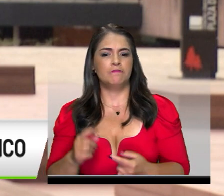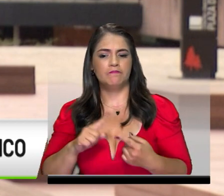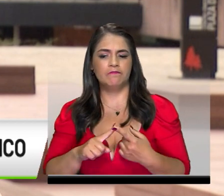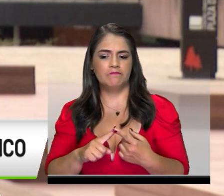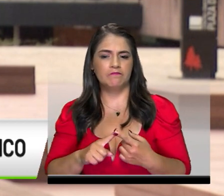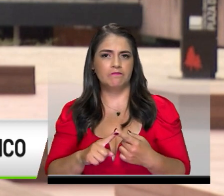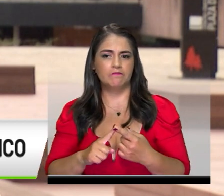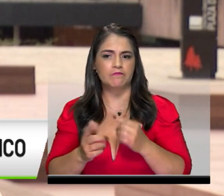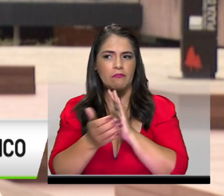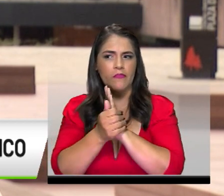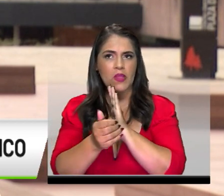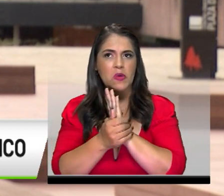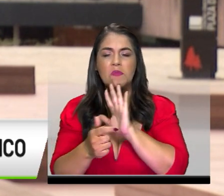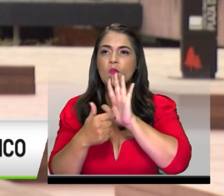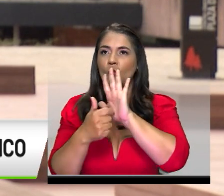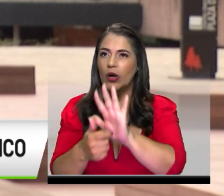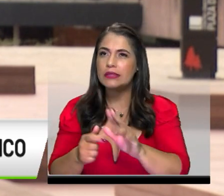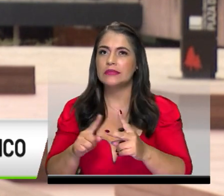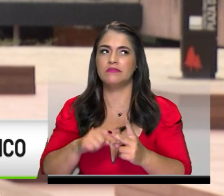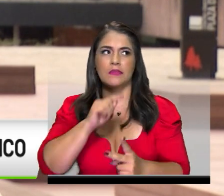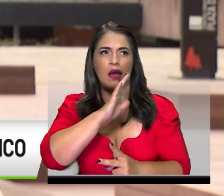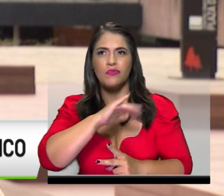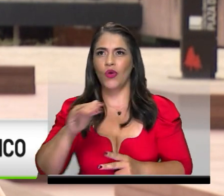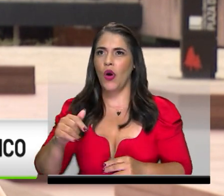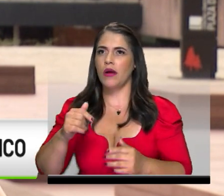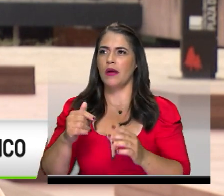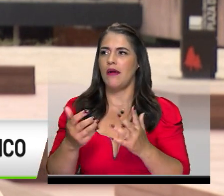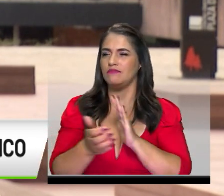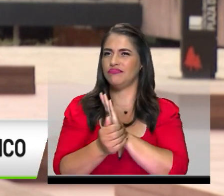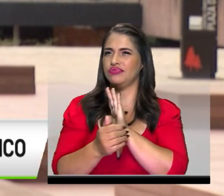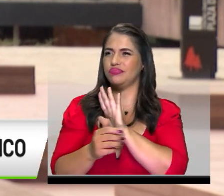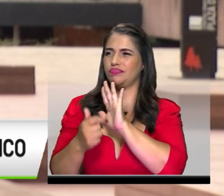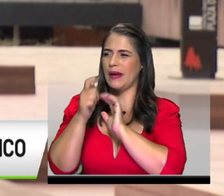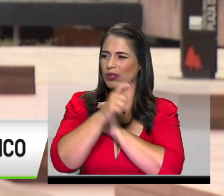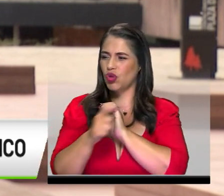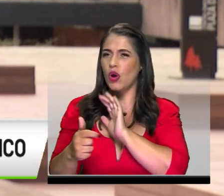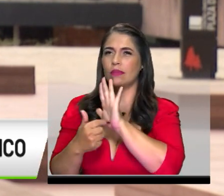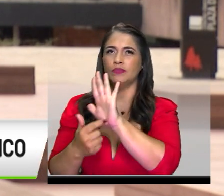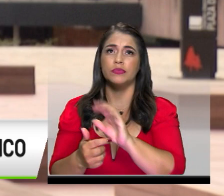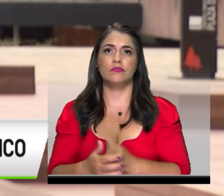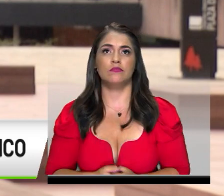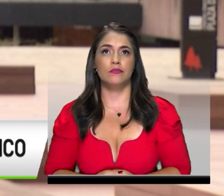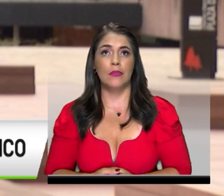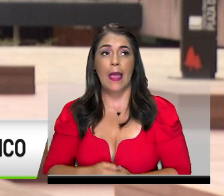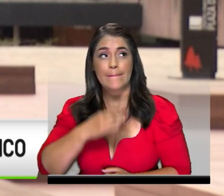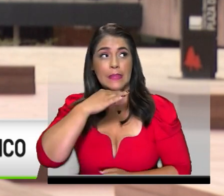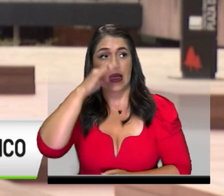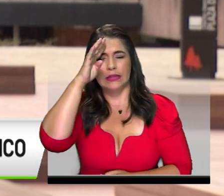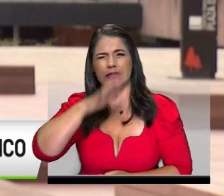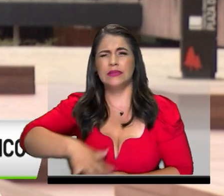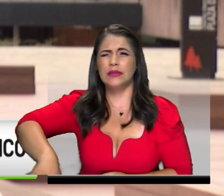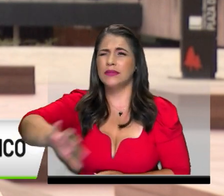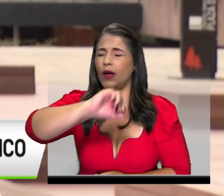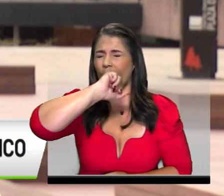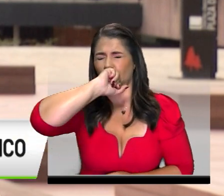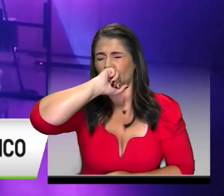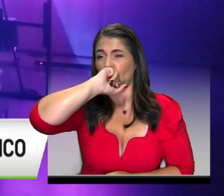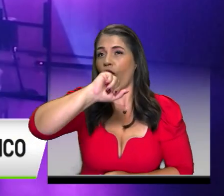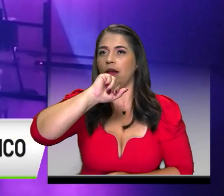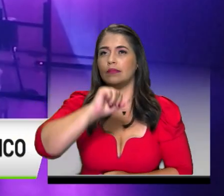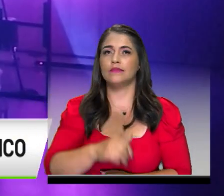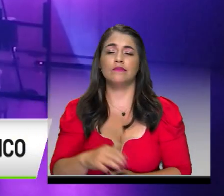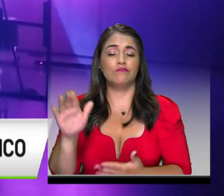local y el talento antioqueño en mexico y pues bueno un ritmo que los medellinenses pues nos apasiona mucho que es el tango